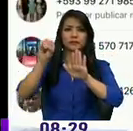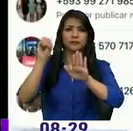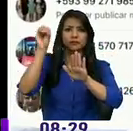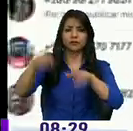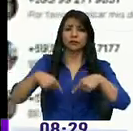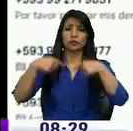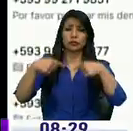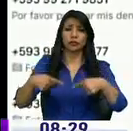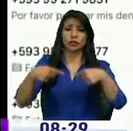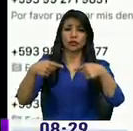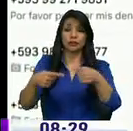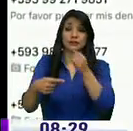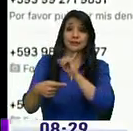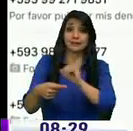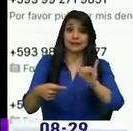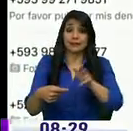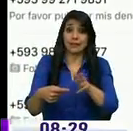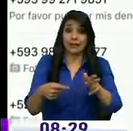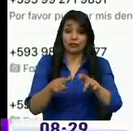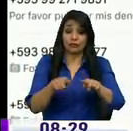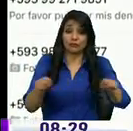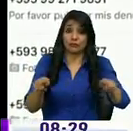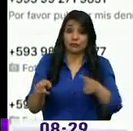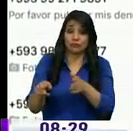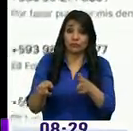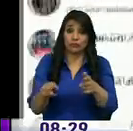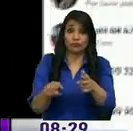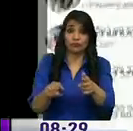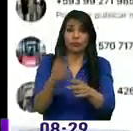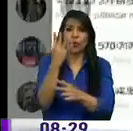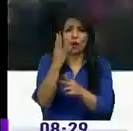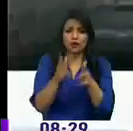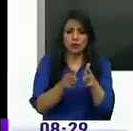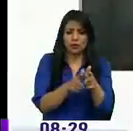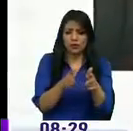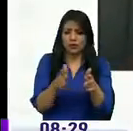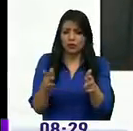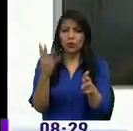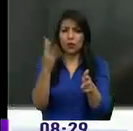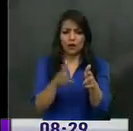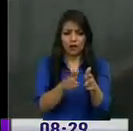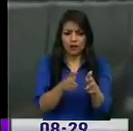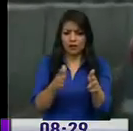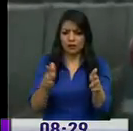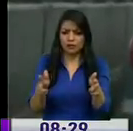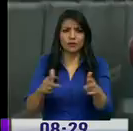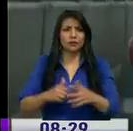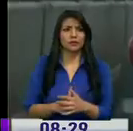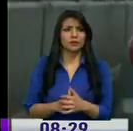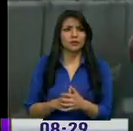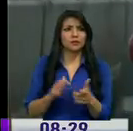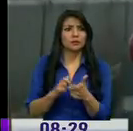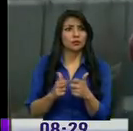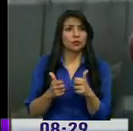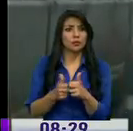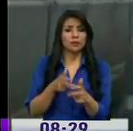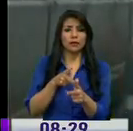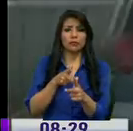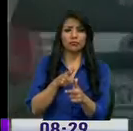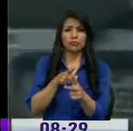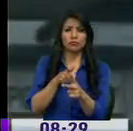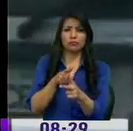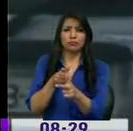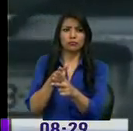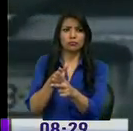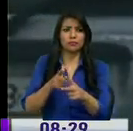días. Causa el carril izquierdo ampliando a cuatro carriles. Piden que se les amplíe a cuatro carriles. El problema es la congestión que